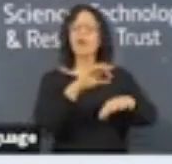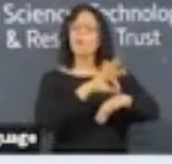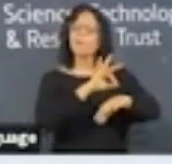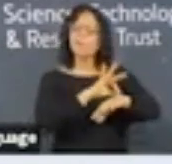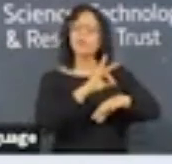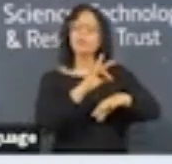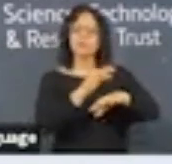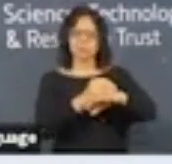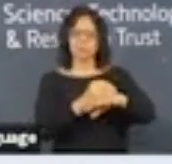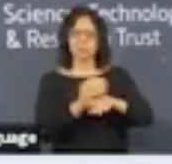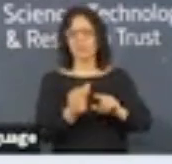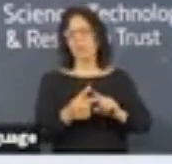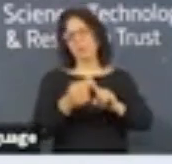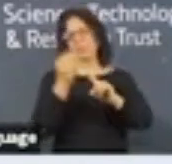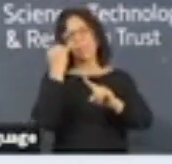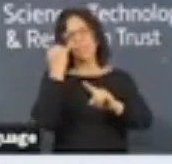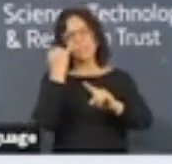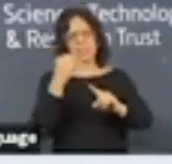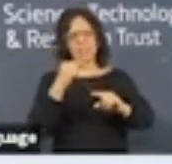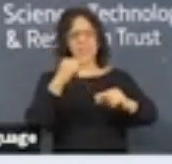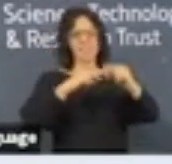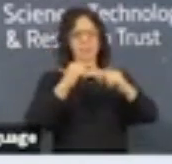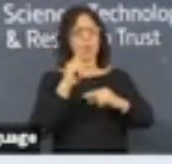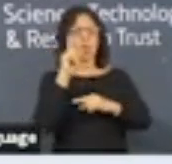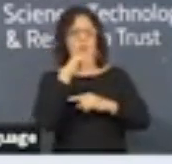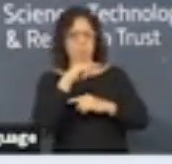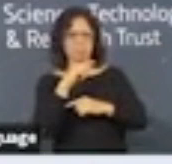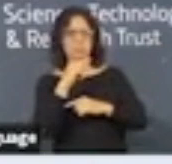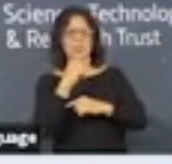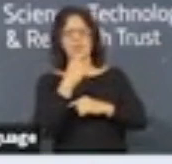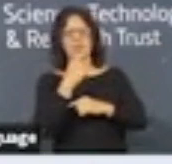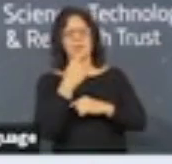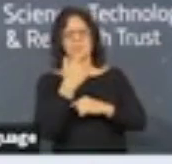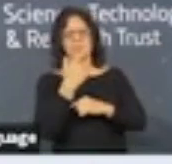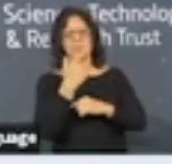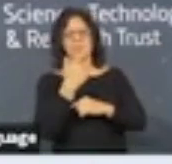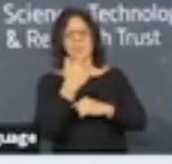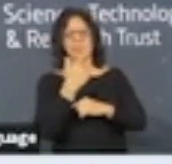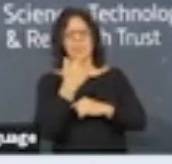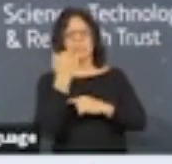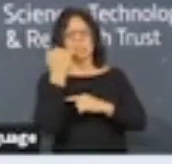insecticidas sintéticos que buscan eliminar los mosquitos